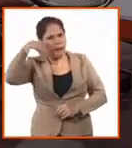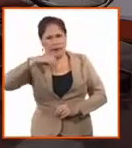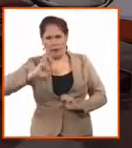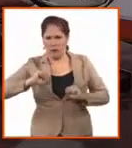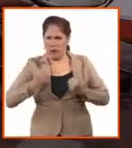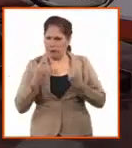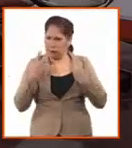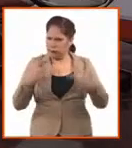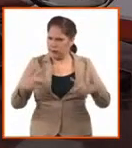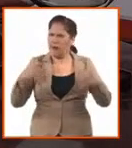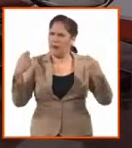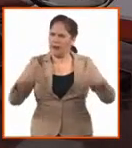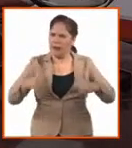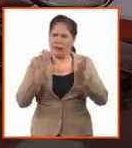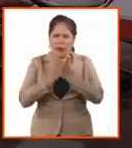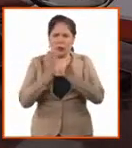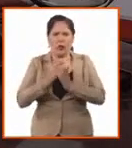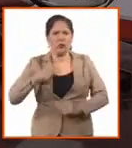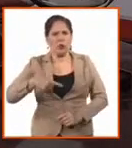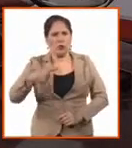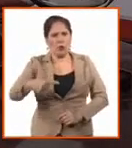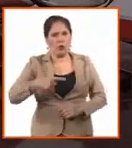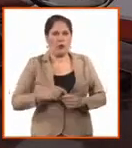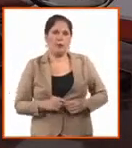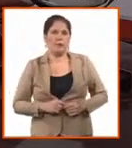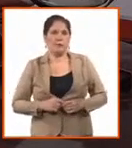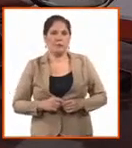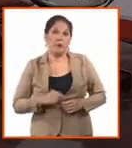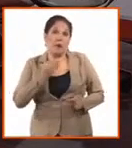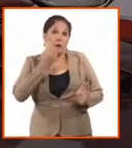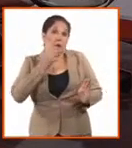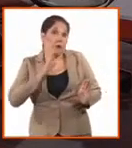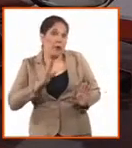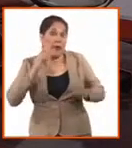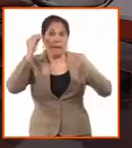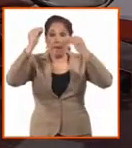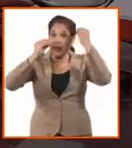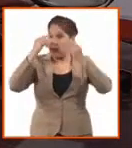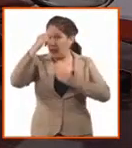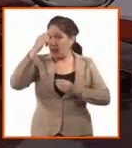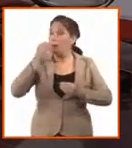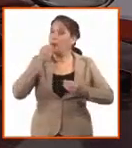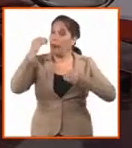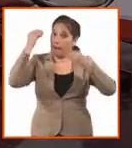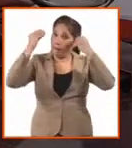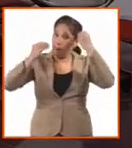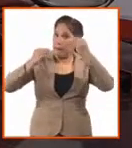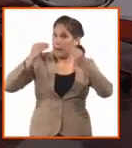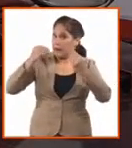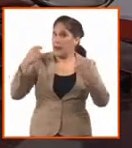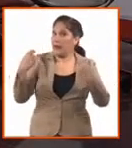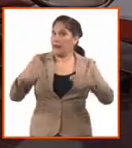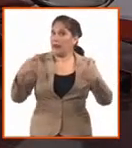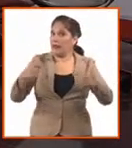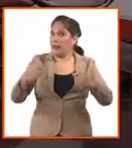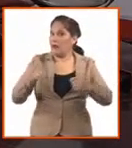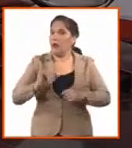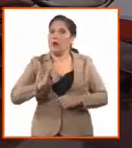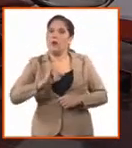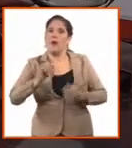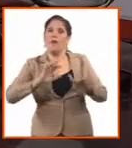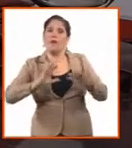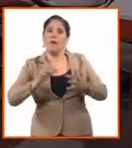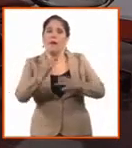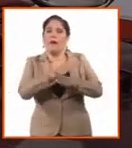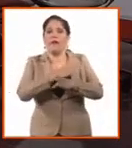tenía que que podía de alguna manera pensarse como dogmático en el sentido